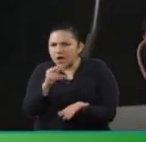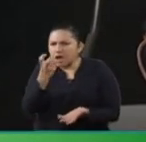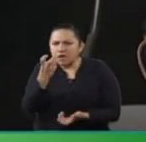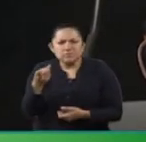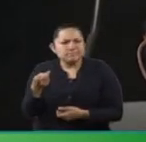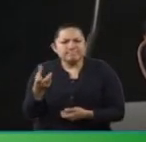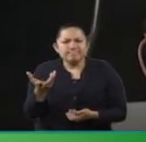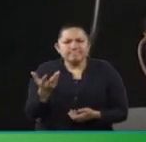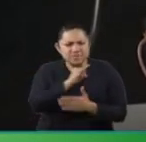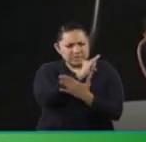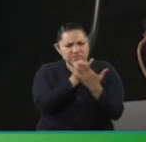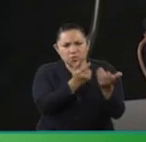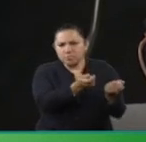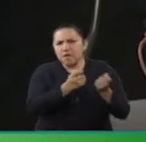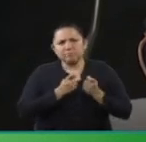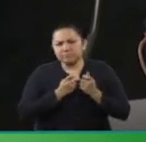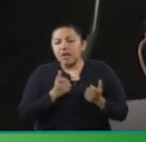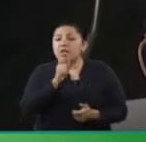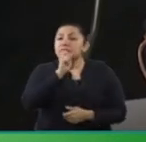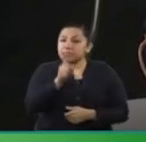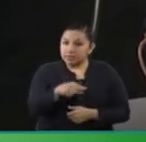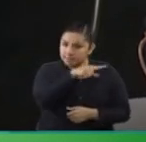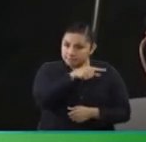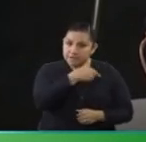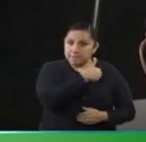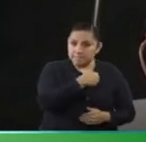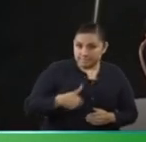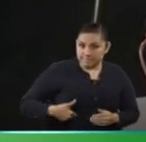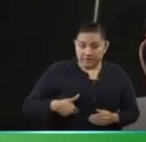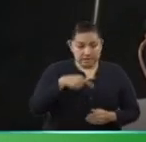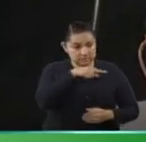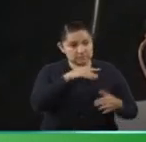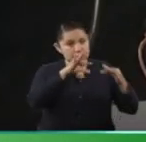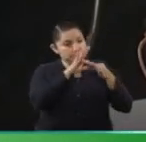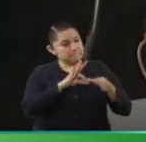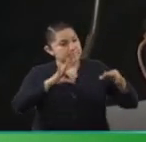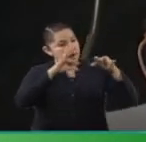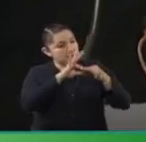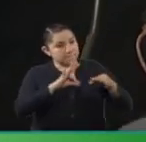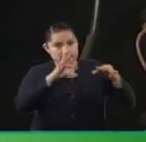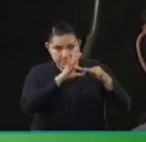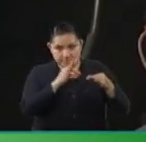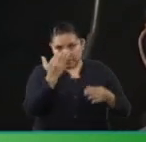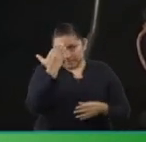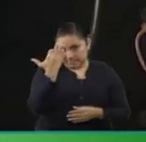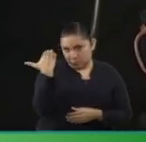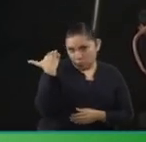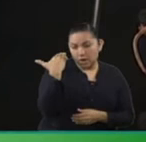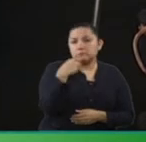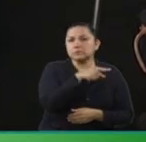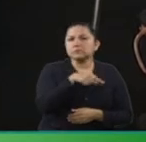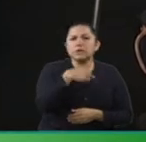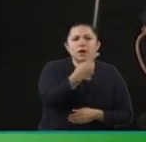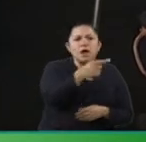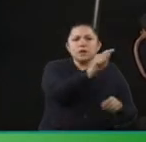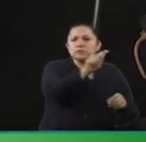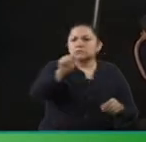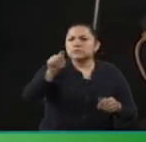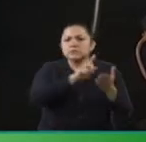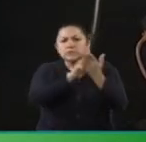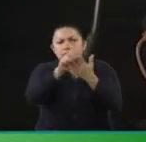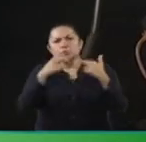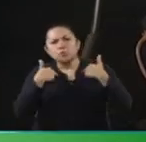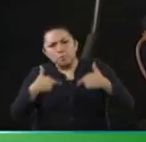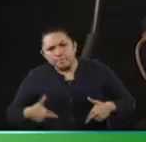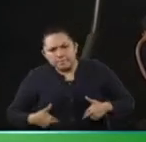púlpito presidencial en contra de organizaciones defensoras de Derechos Humanos que han acompañado al coltivo de familiares de